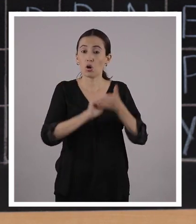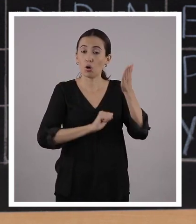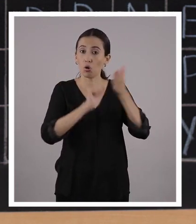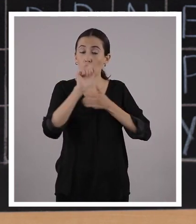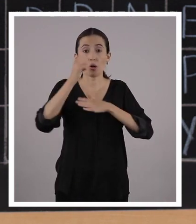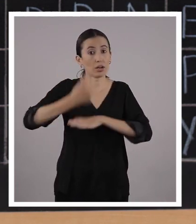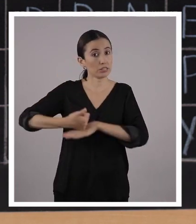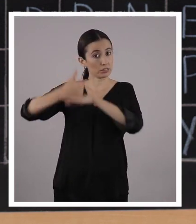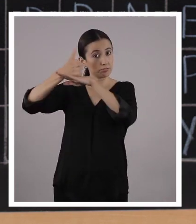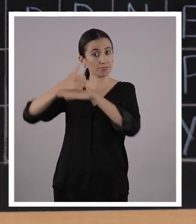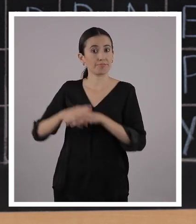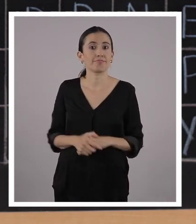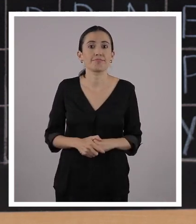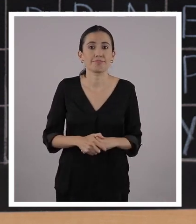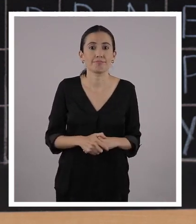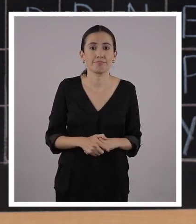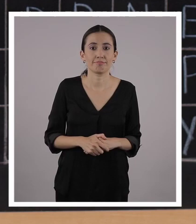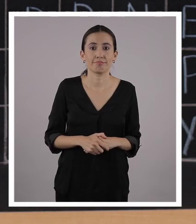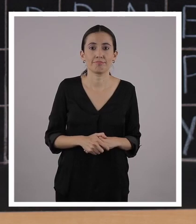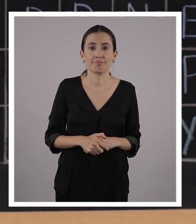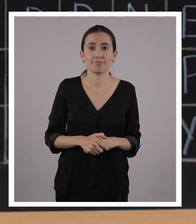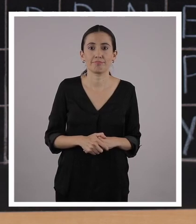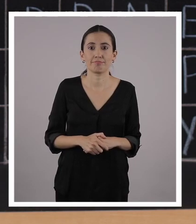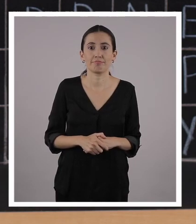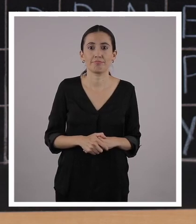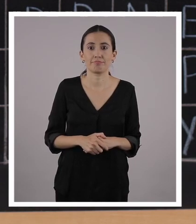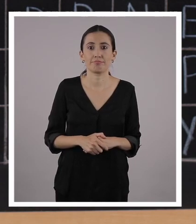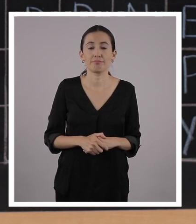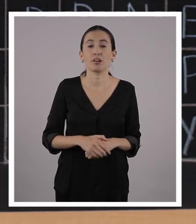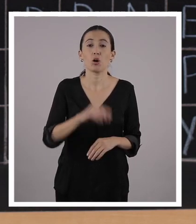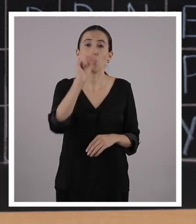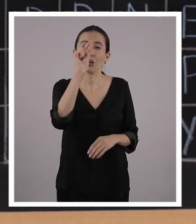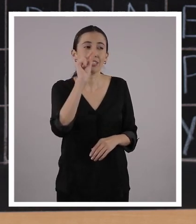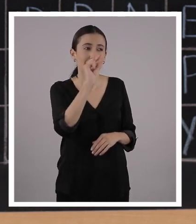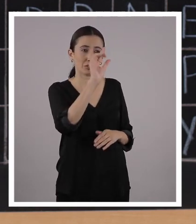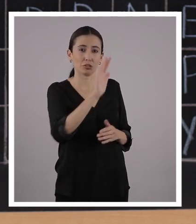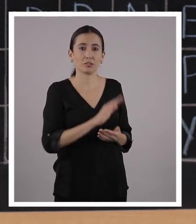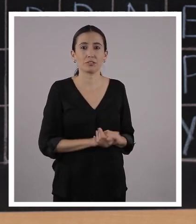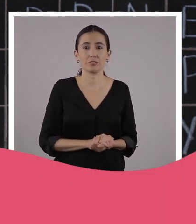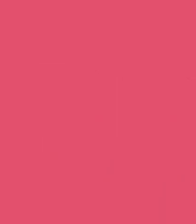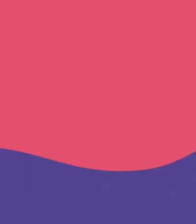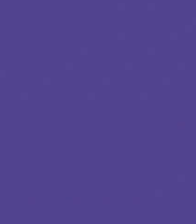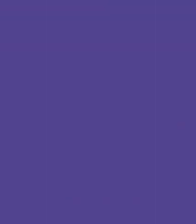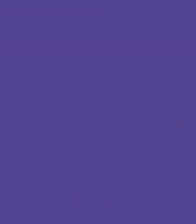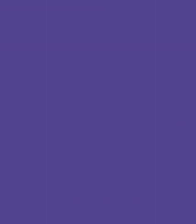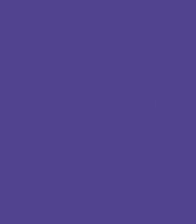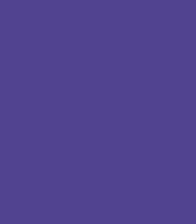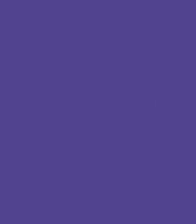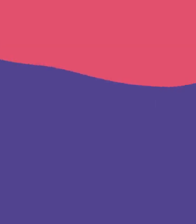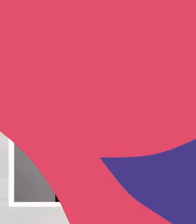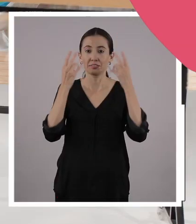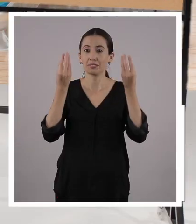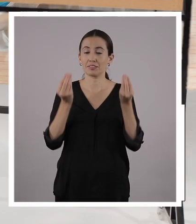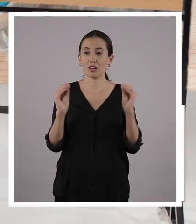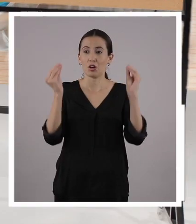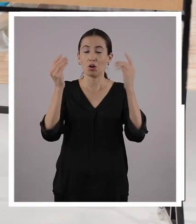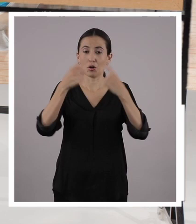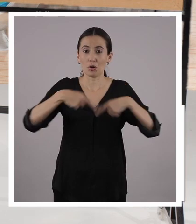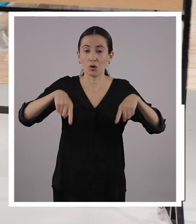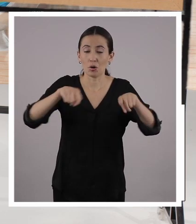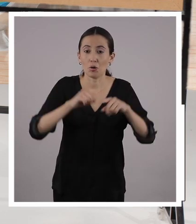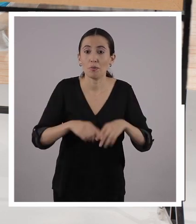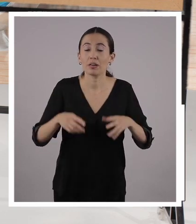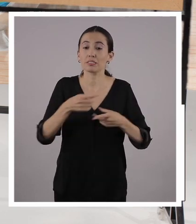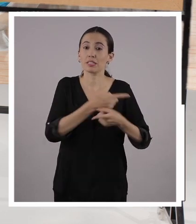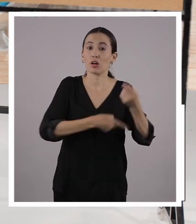tener la aprobación del COE cantonal y nacional. ¿Listo, Marcelo? ¿Vamos a grabar? Listo, espérame un momento. Para que los chicos y chicas